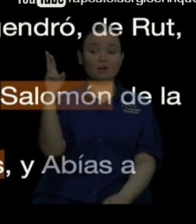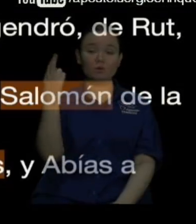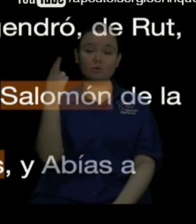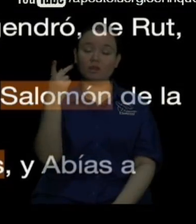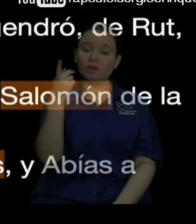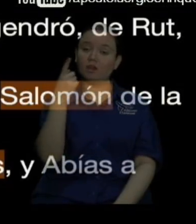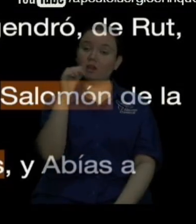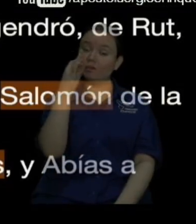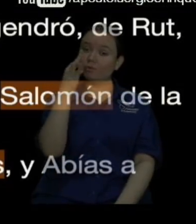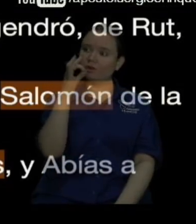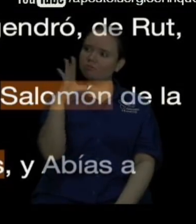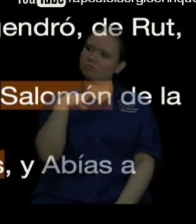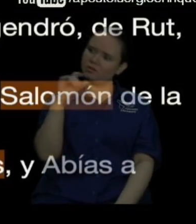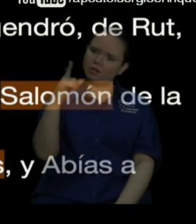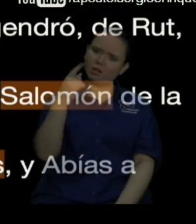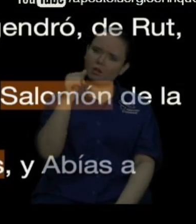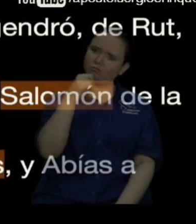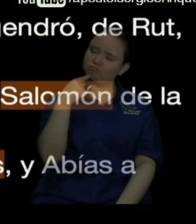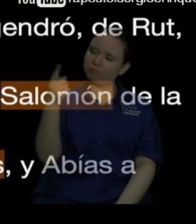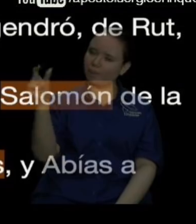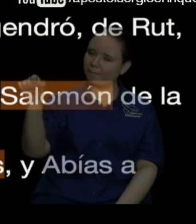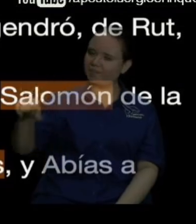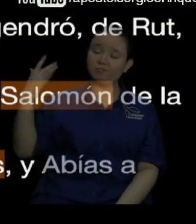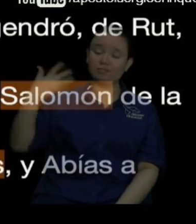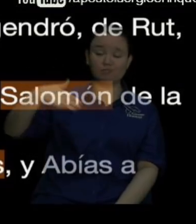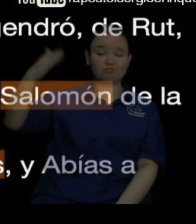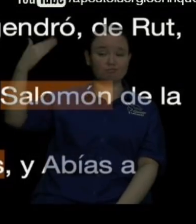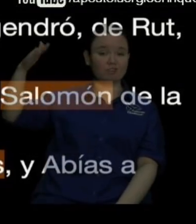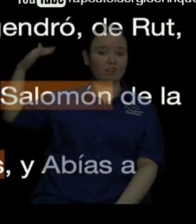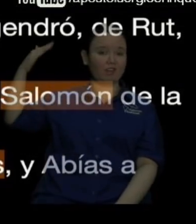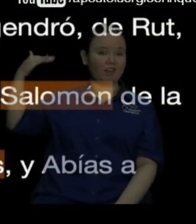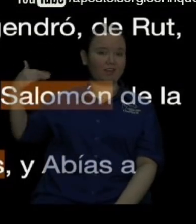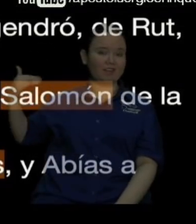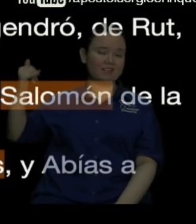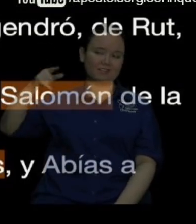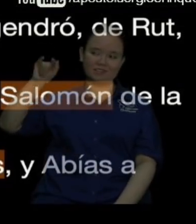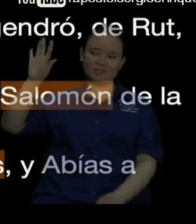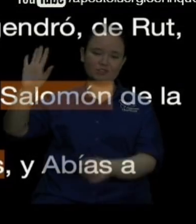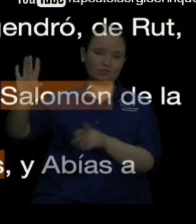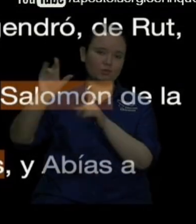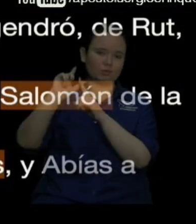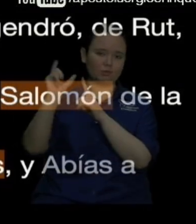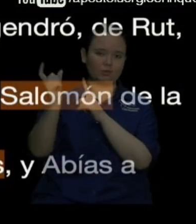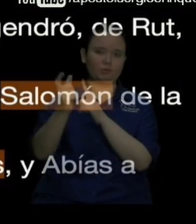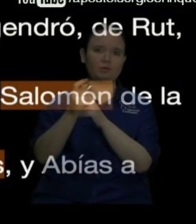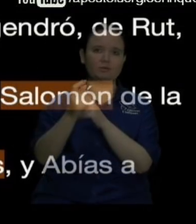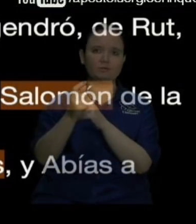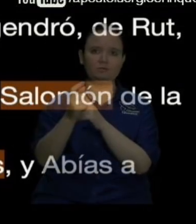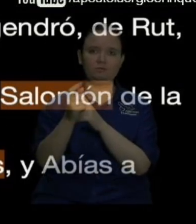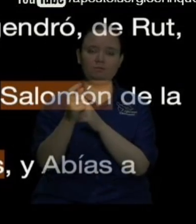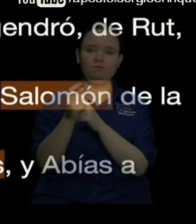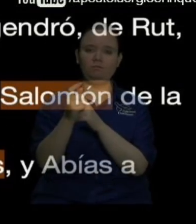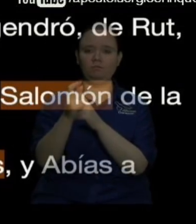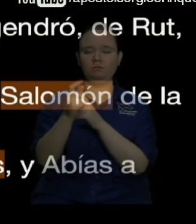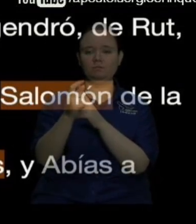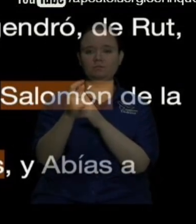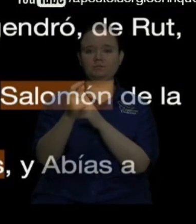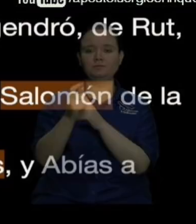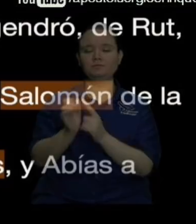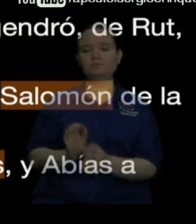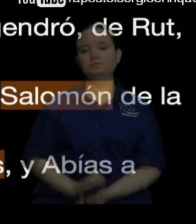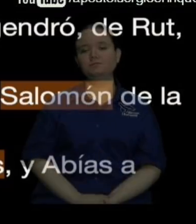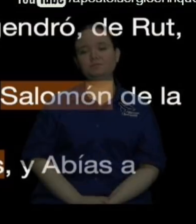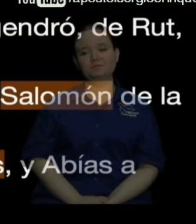una maldición desde el tiempo de Abraham, porque en el tiempo de Abraham, en la 20 generación, fue cuando Lot cometió el